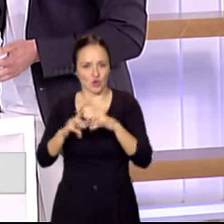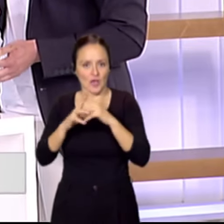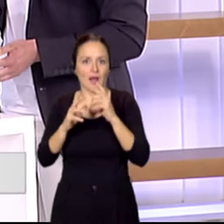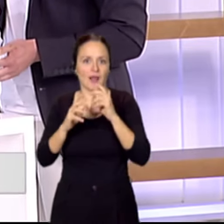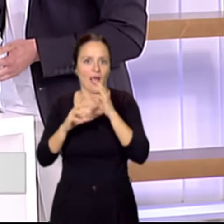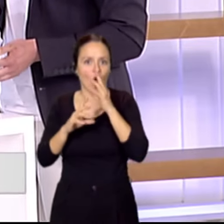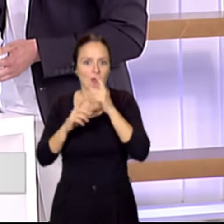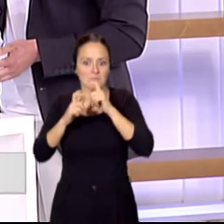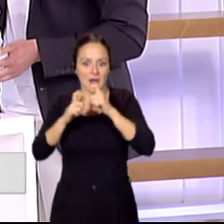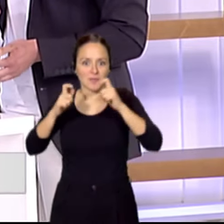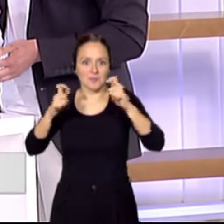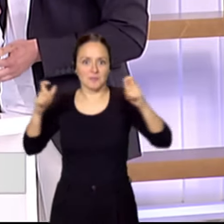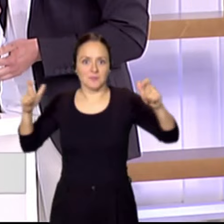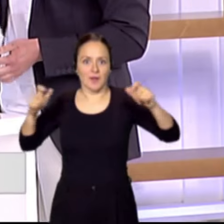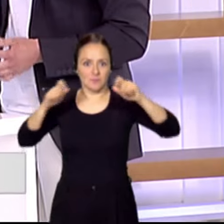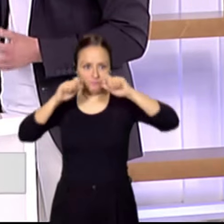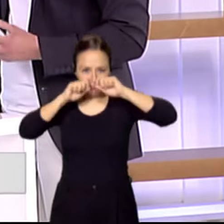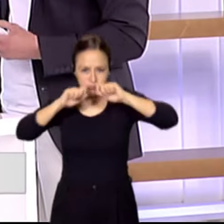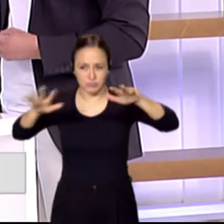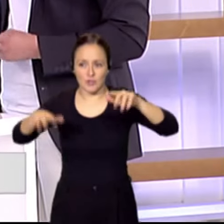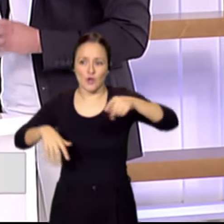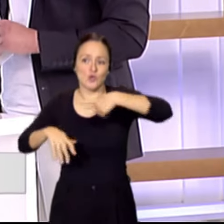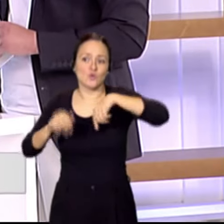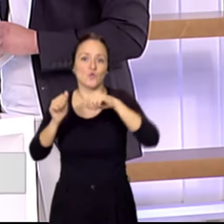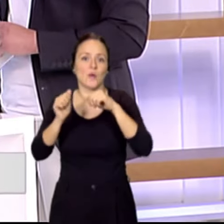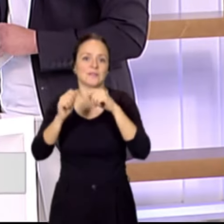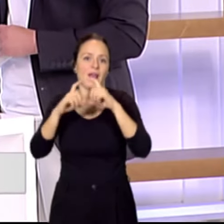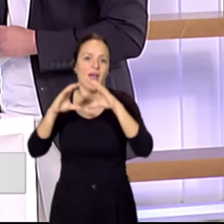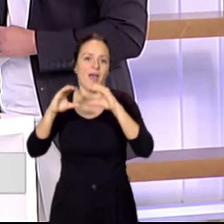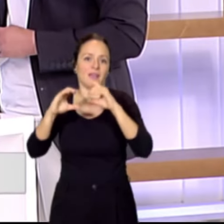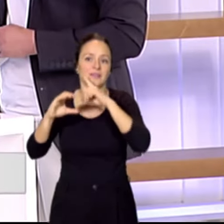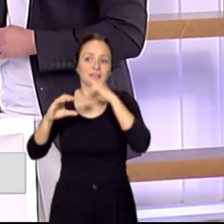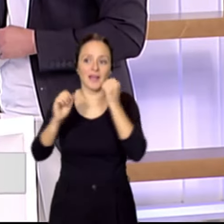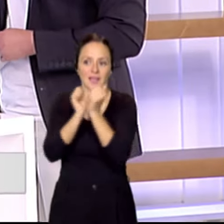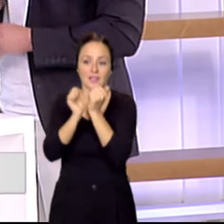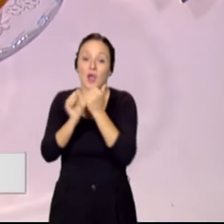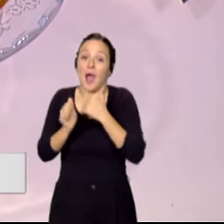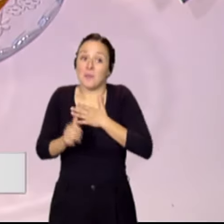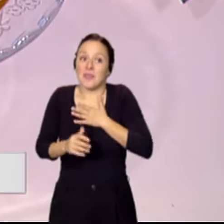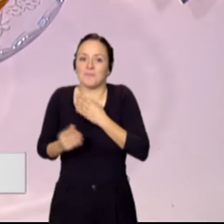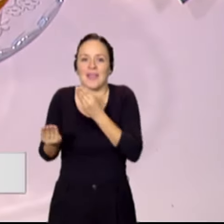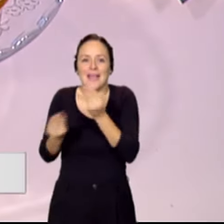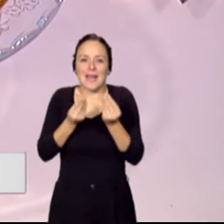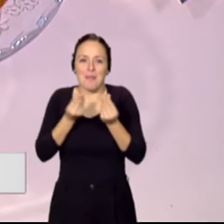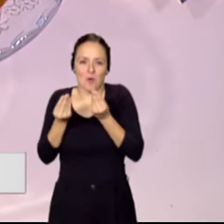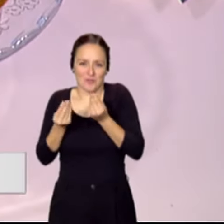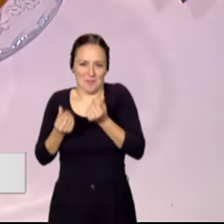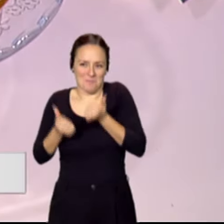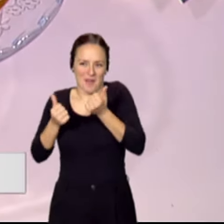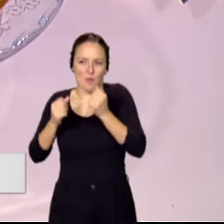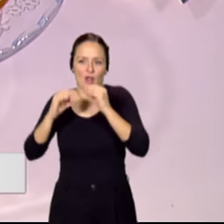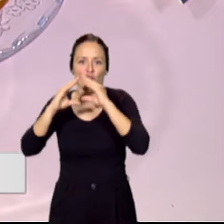auge se ha hecho muy viral ya nuestra tarta se convirtió en viral Yo soy más de tarta cremosa no de líquida esa tarta fluida Que tanto se ve en